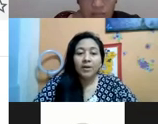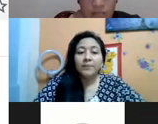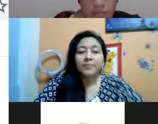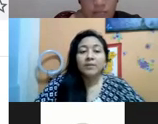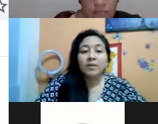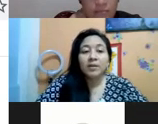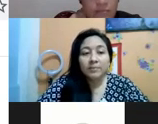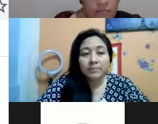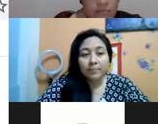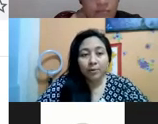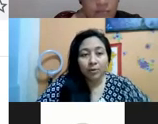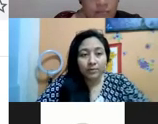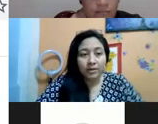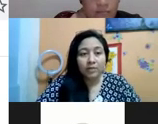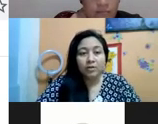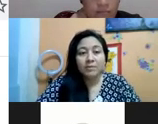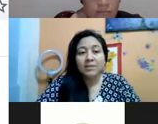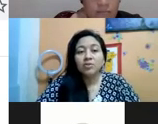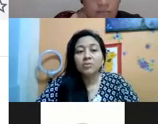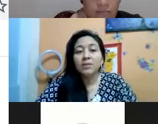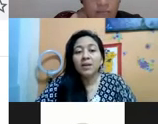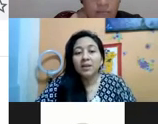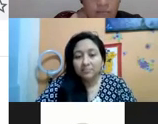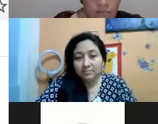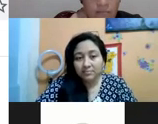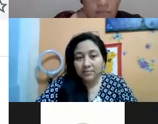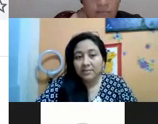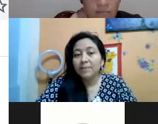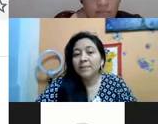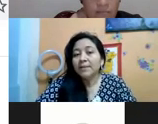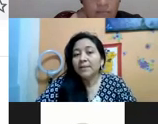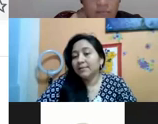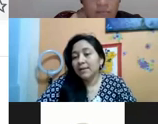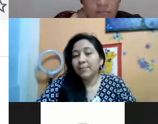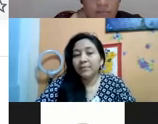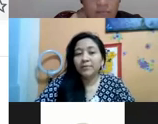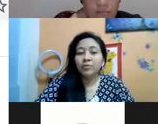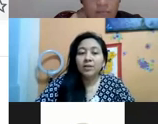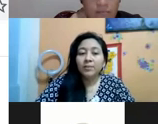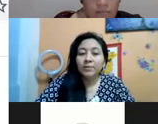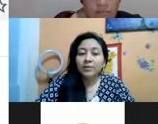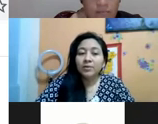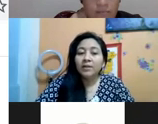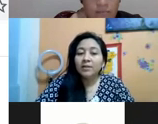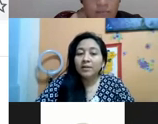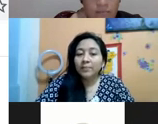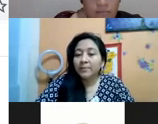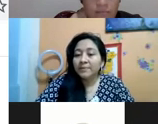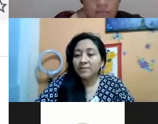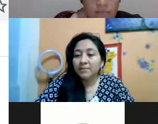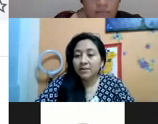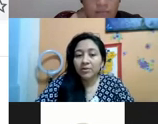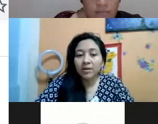Voy acá y pongo retroalimentación combinada. Simplemente ya por defecto viene respuesta correcta,